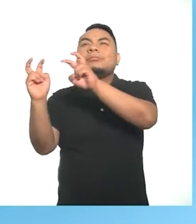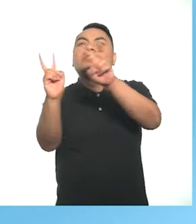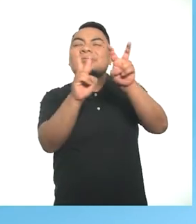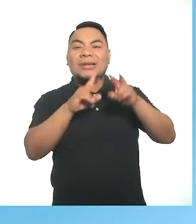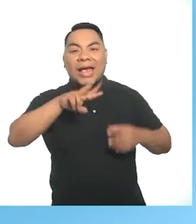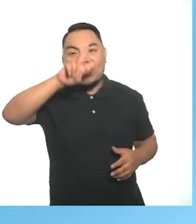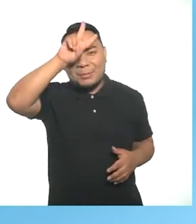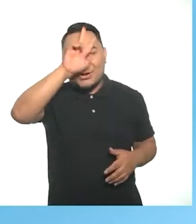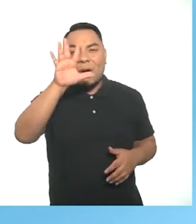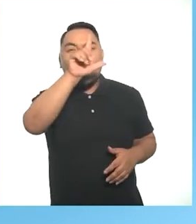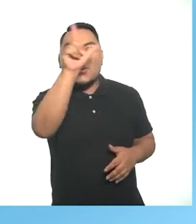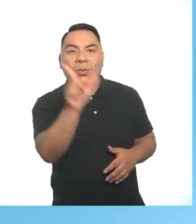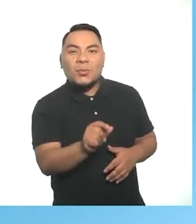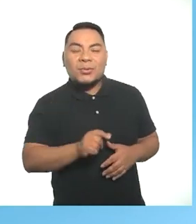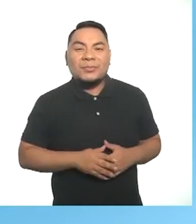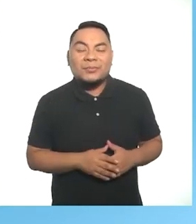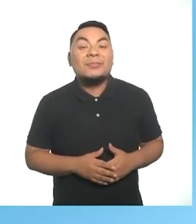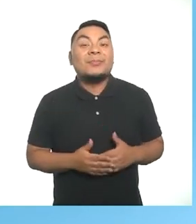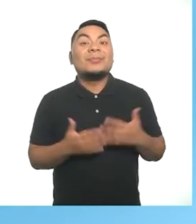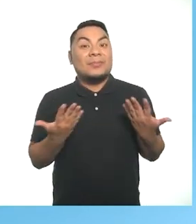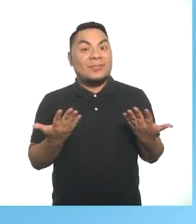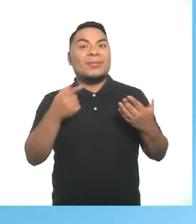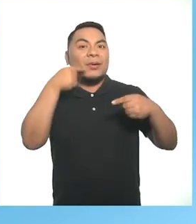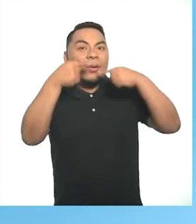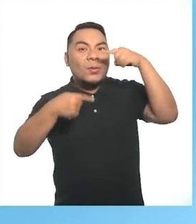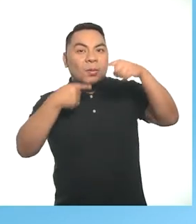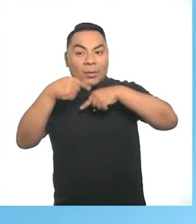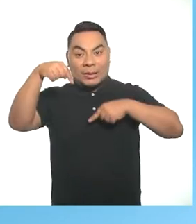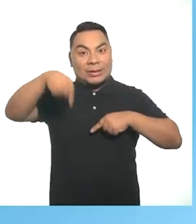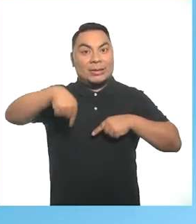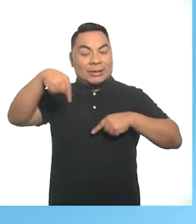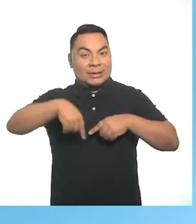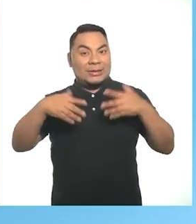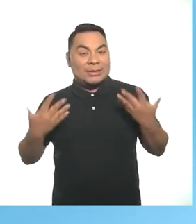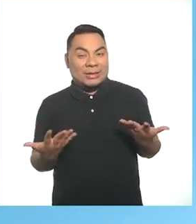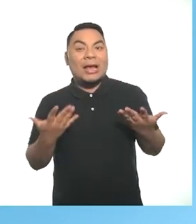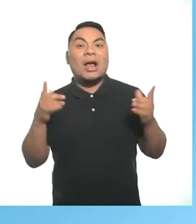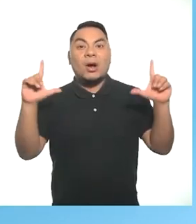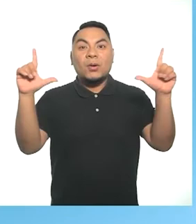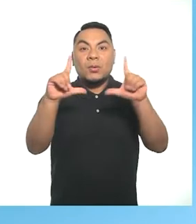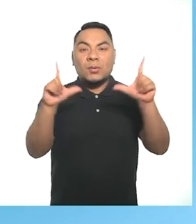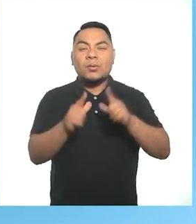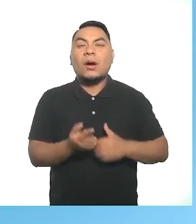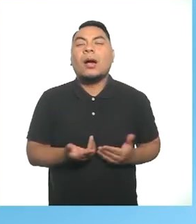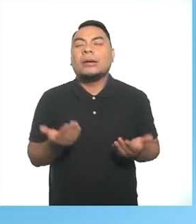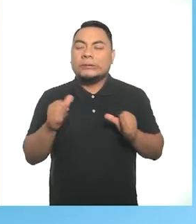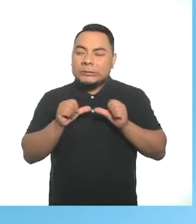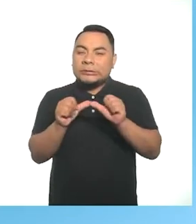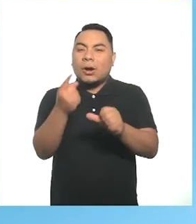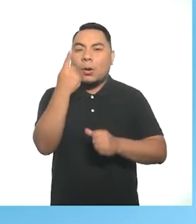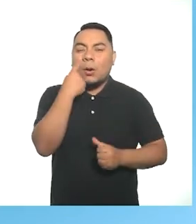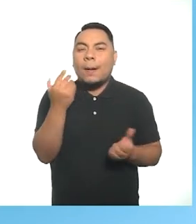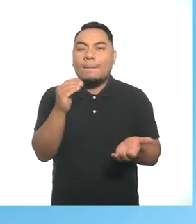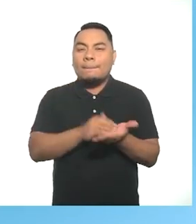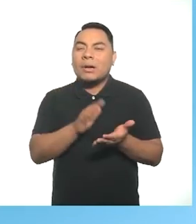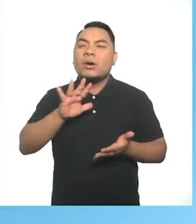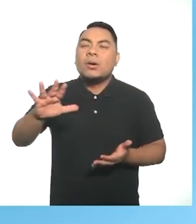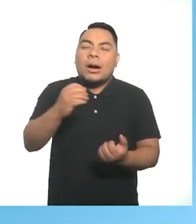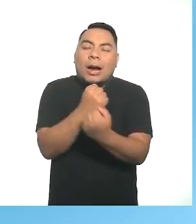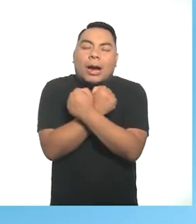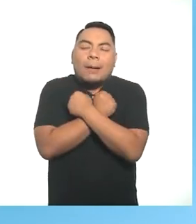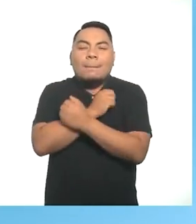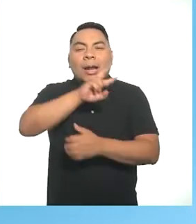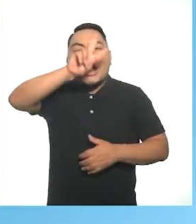el Perú. Bien, les cuento que en este programa vamos a seguir conociendo más sobre